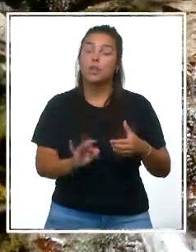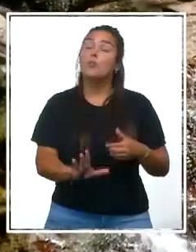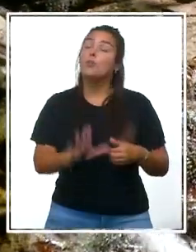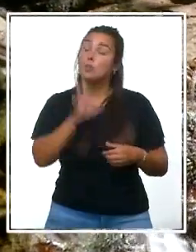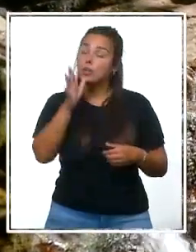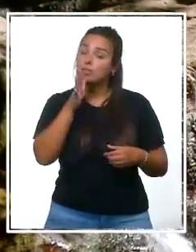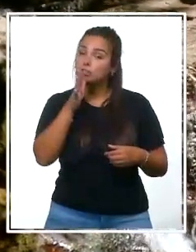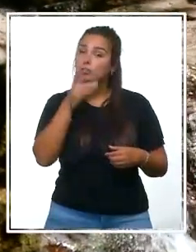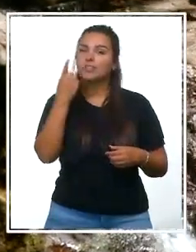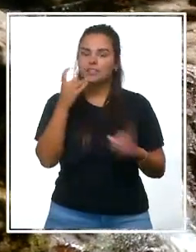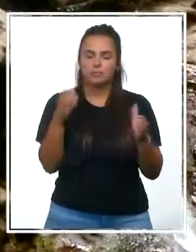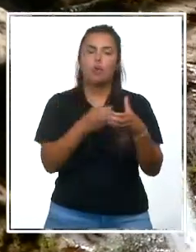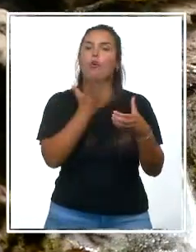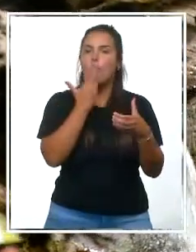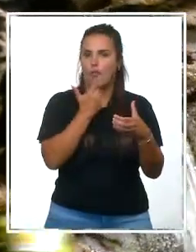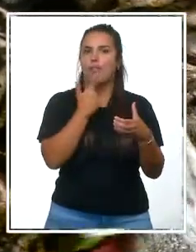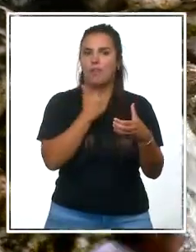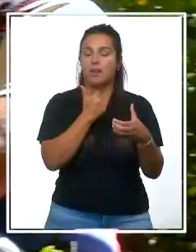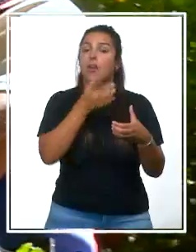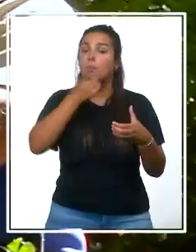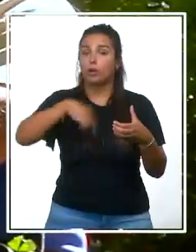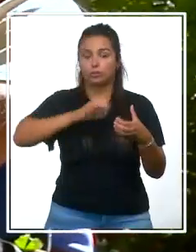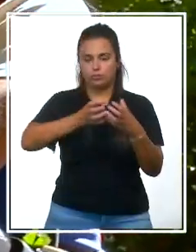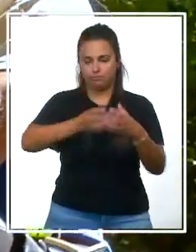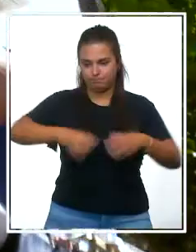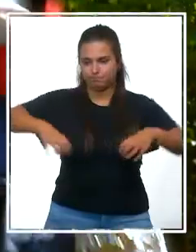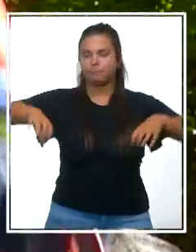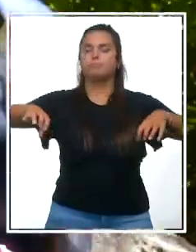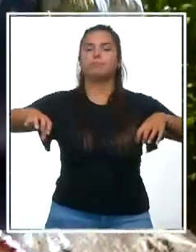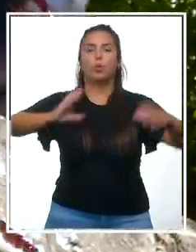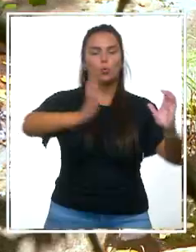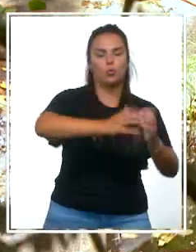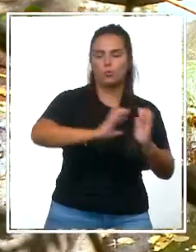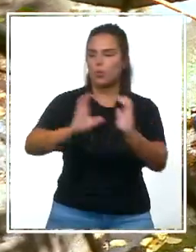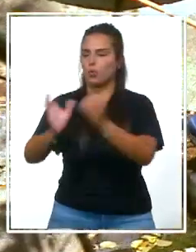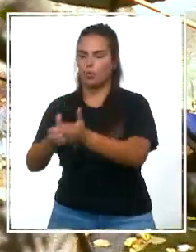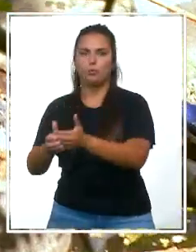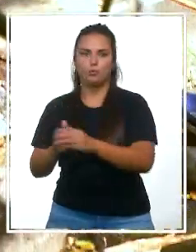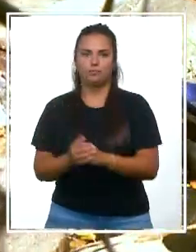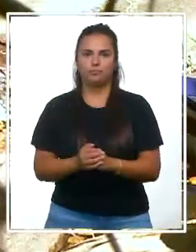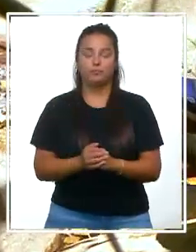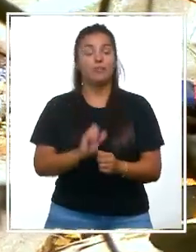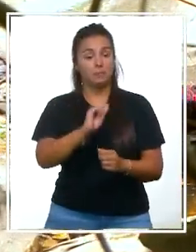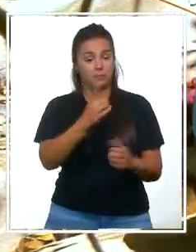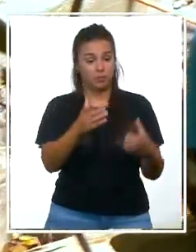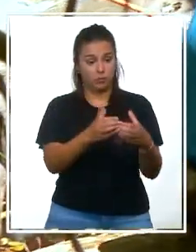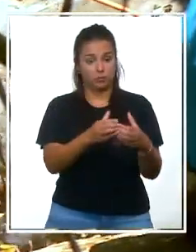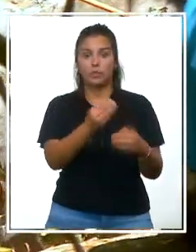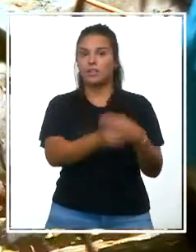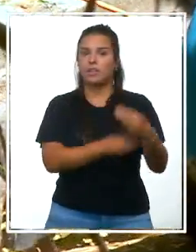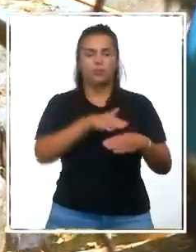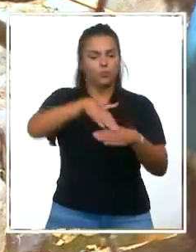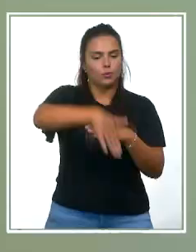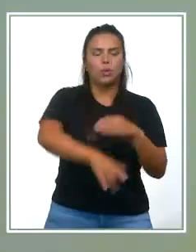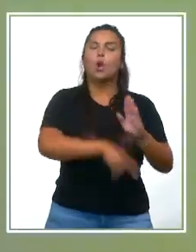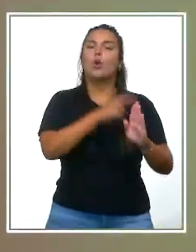hace falta conocerla. Por eso decidimos dividir la actividad en dos grupos. Un grupo que hace todo el